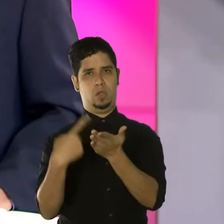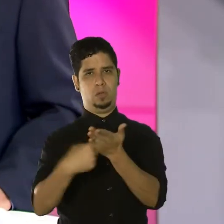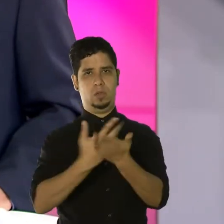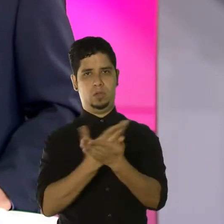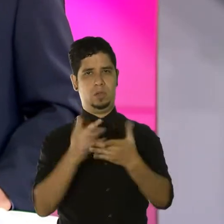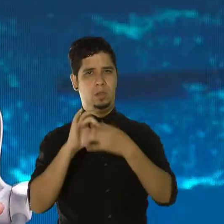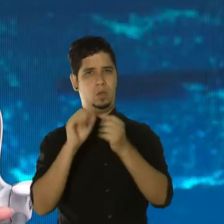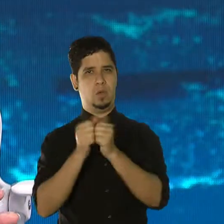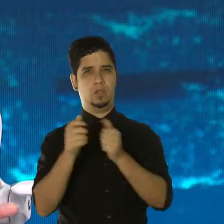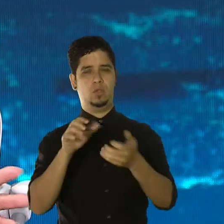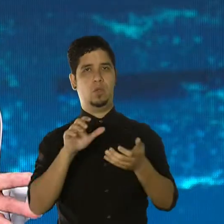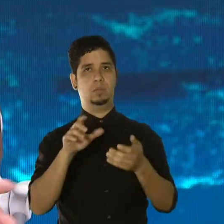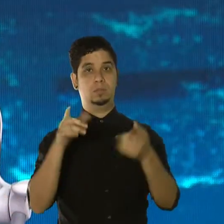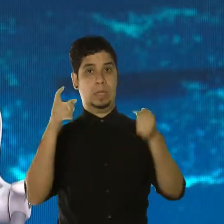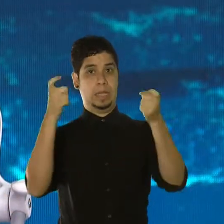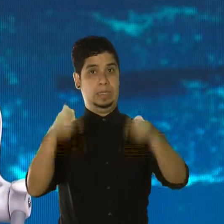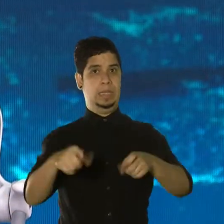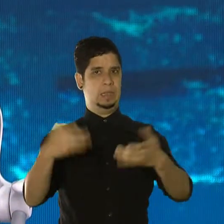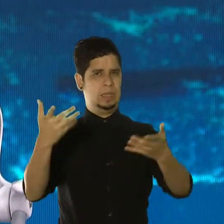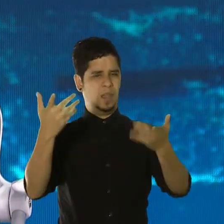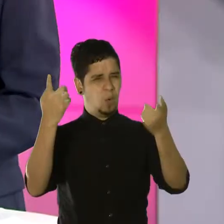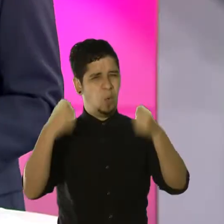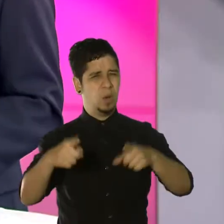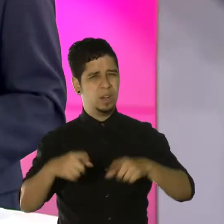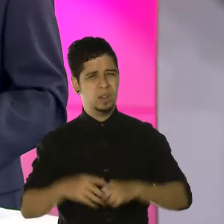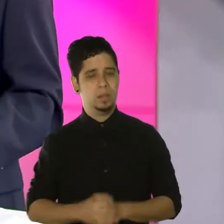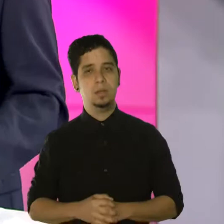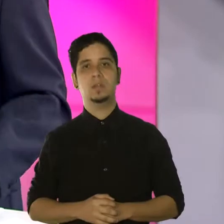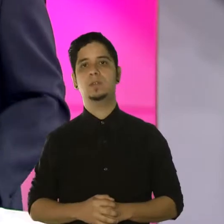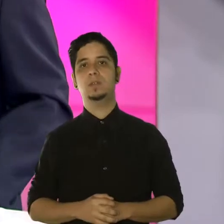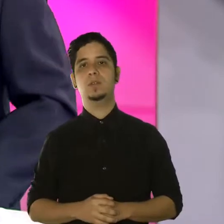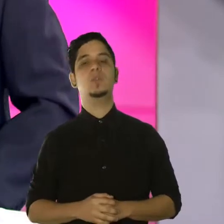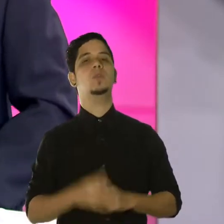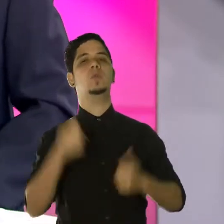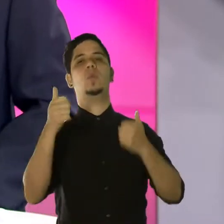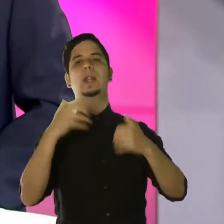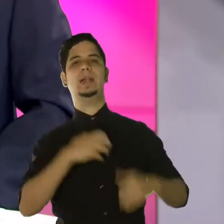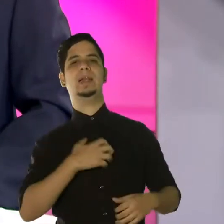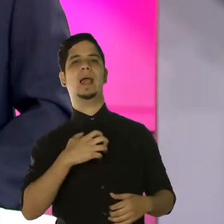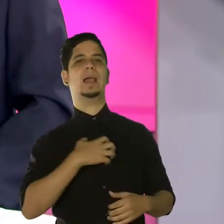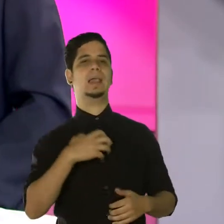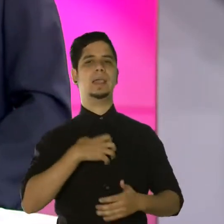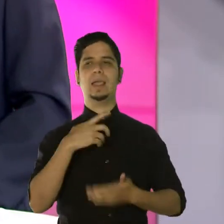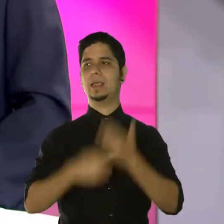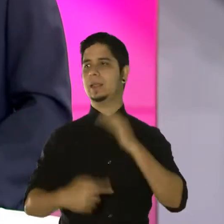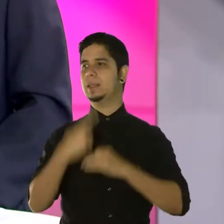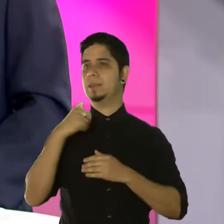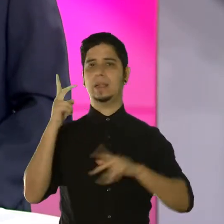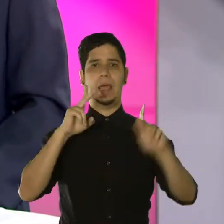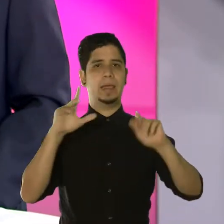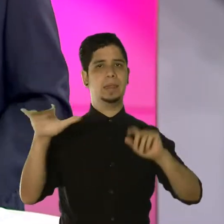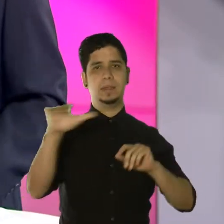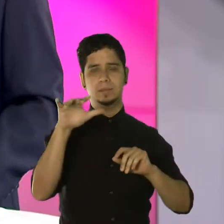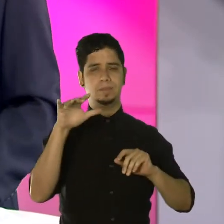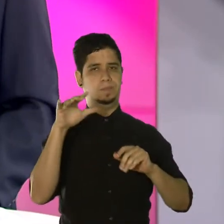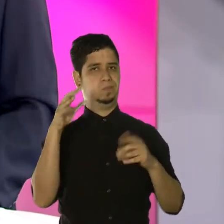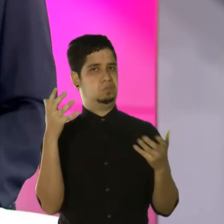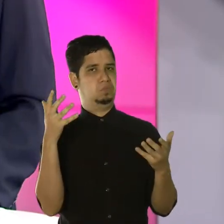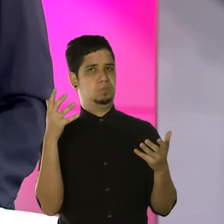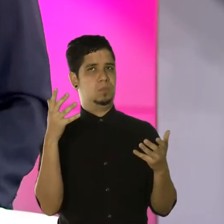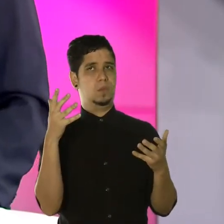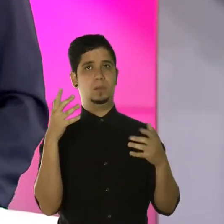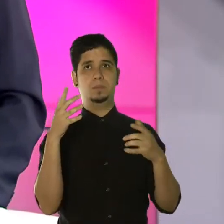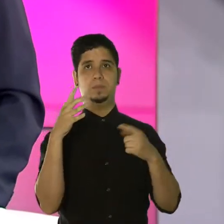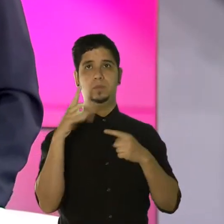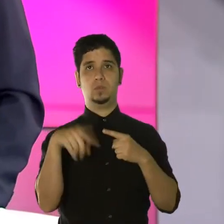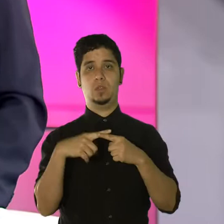No, se sienten alarmados. Por eso, pero ¿cuál es la queja principal o cuál es el comentario principal que ocurre cuando ya